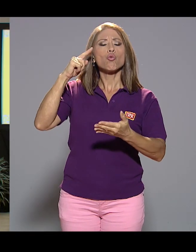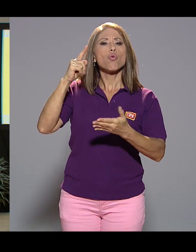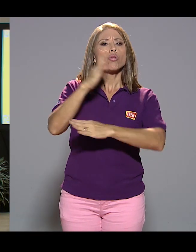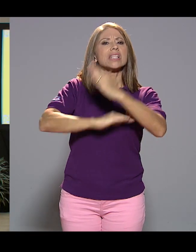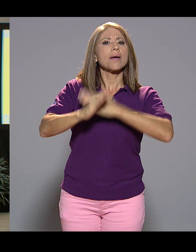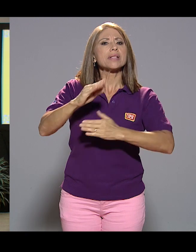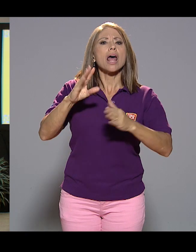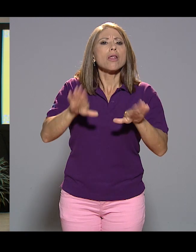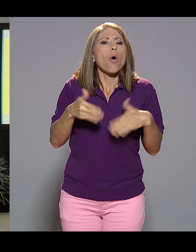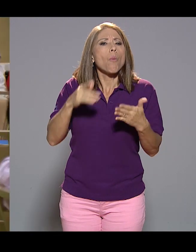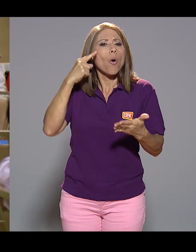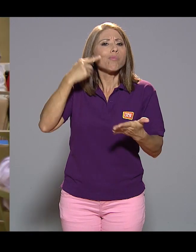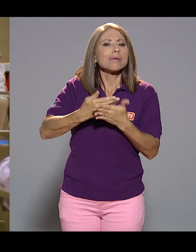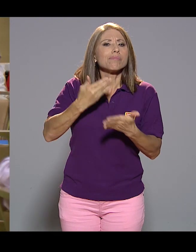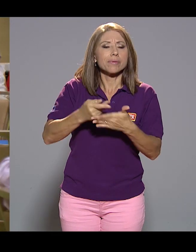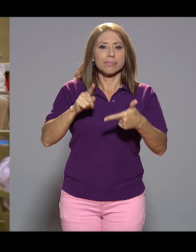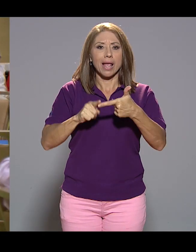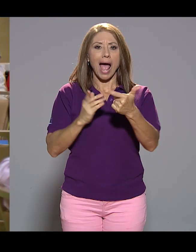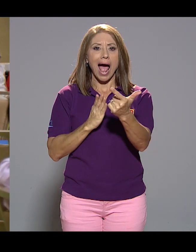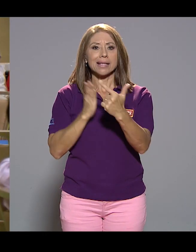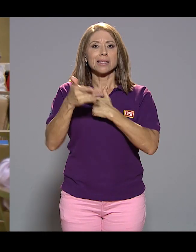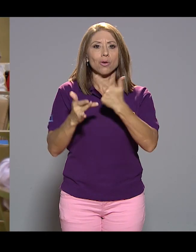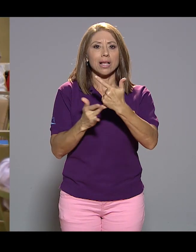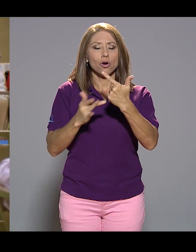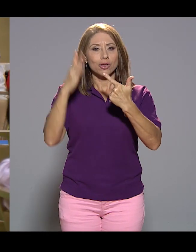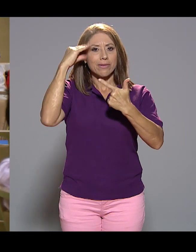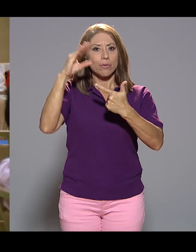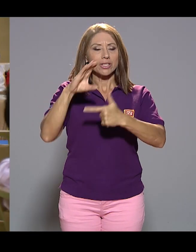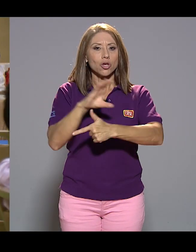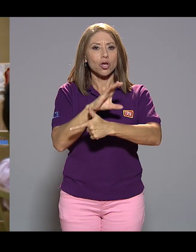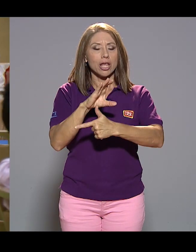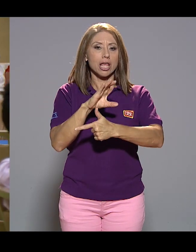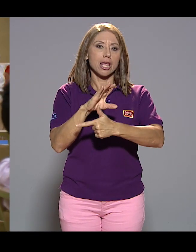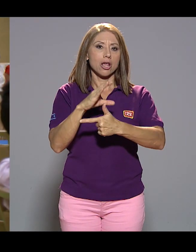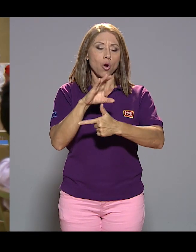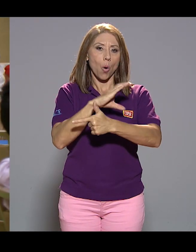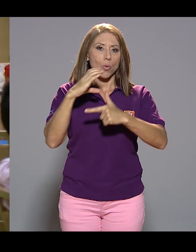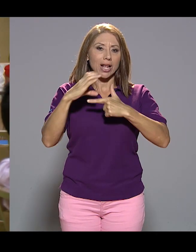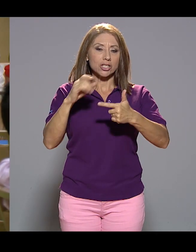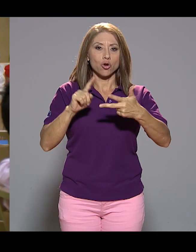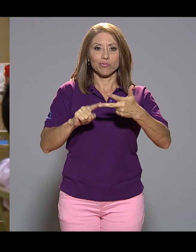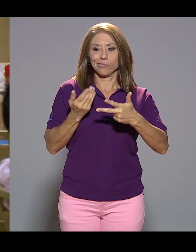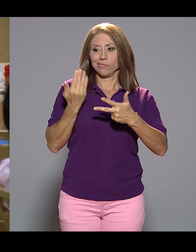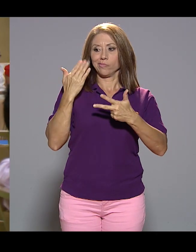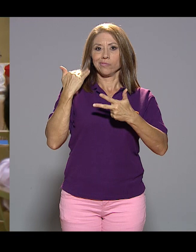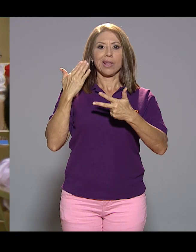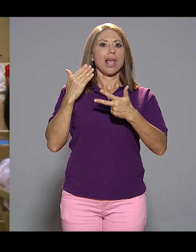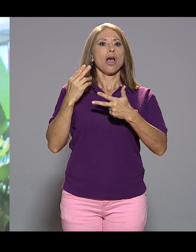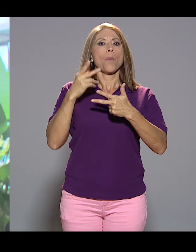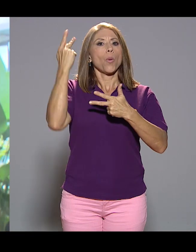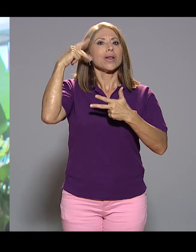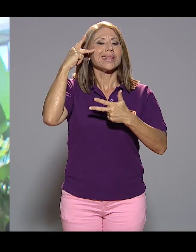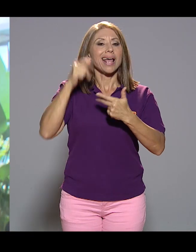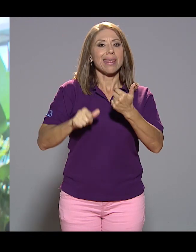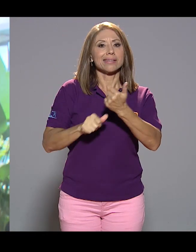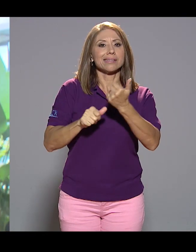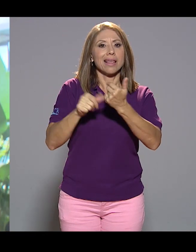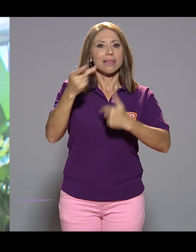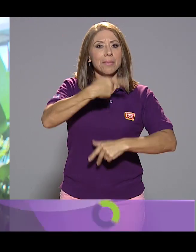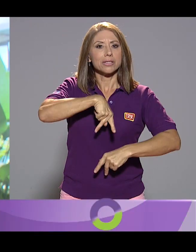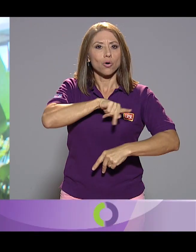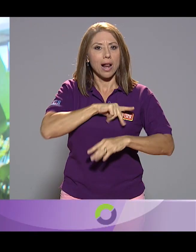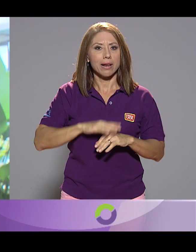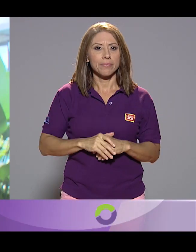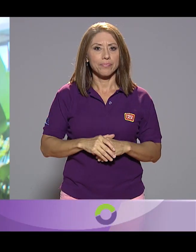de su discapacidad, el acceso a tecnologías e información y la reciente política de asistente personal. Acerca del asistente